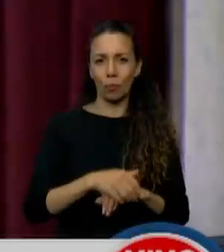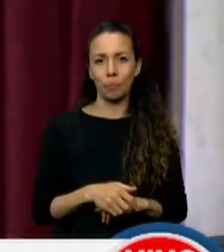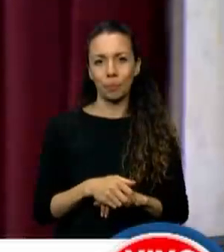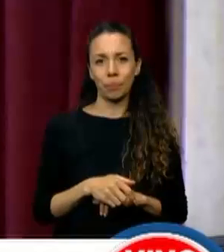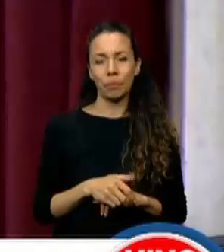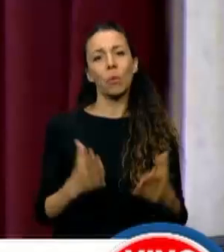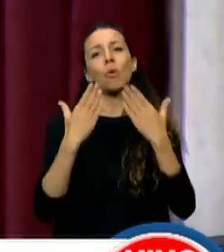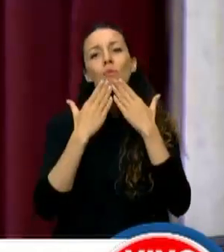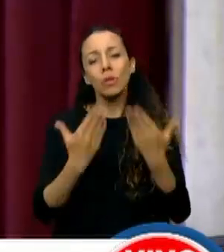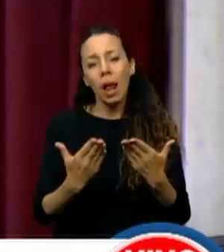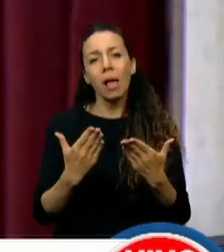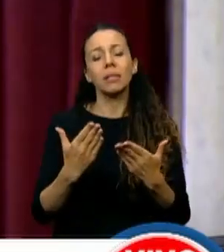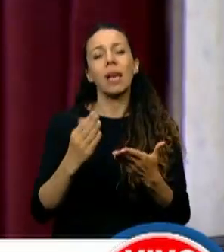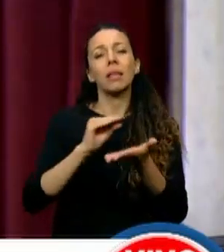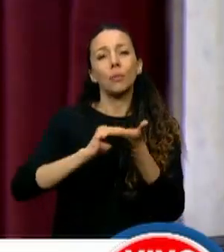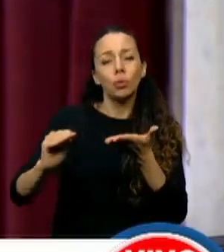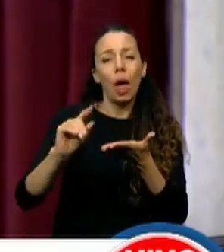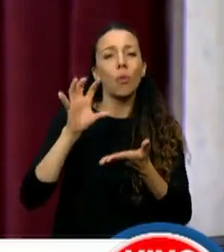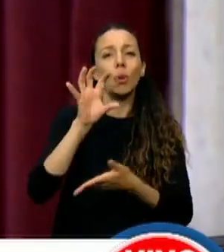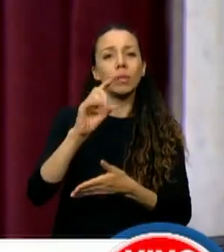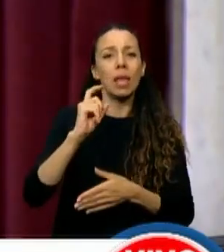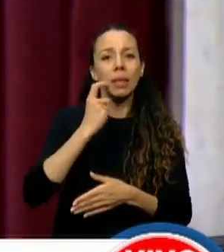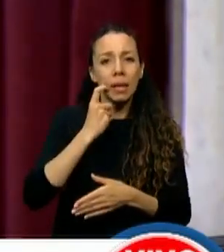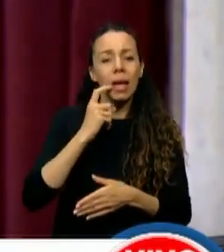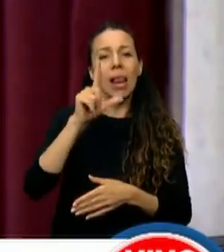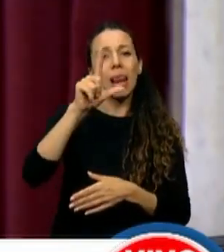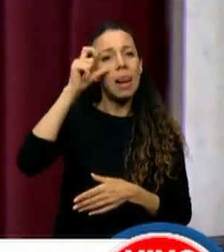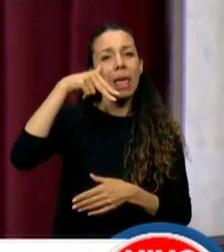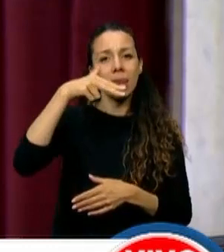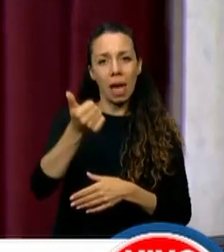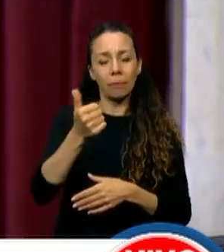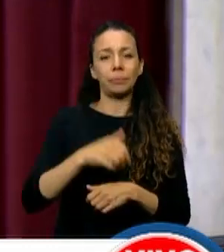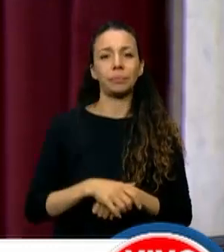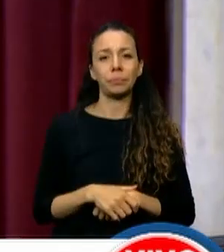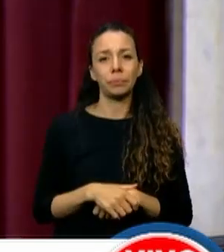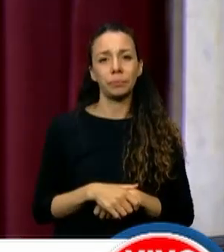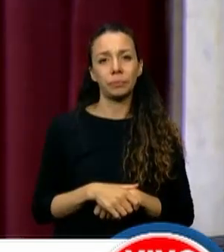Por la provincia de Entre Ríos, Gabriela Lena tiene la palabra, diputada.